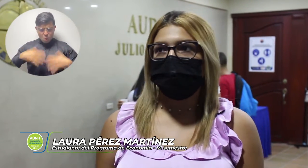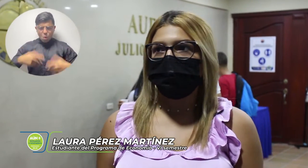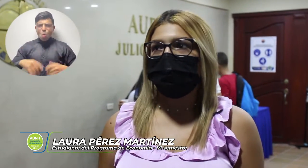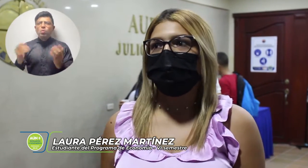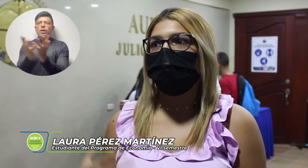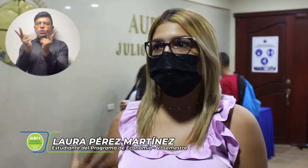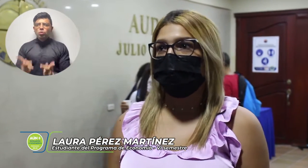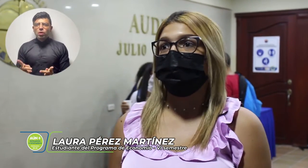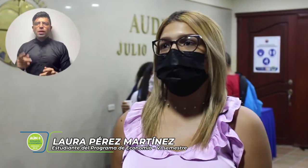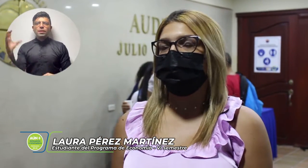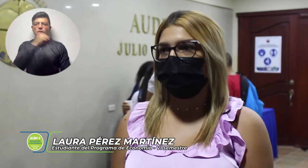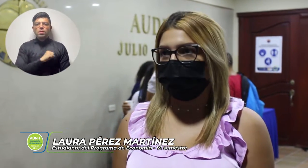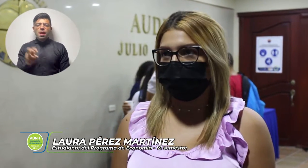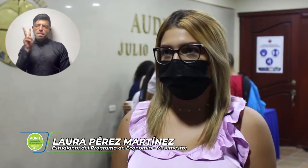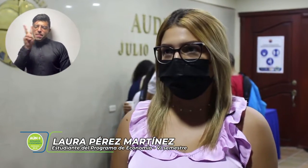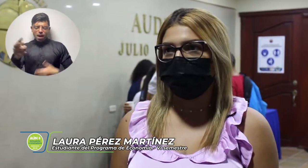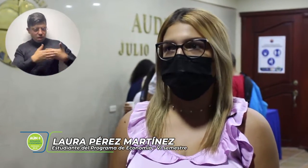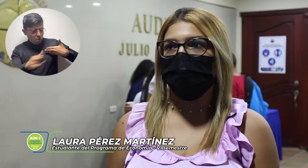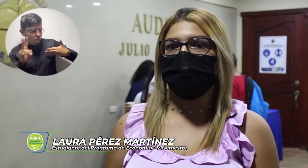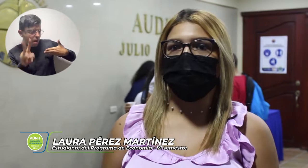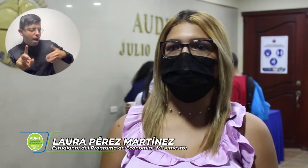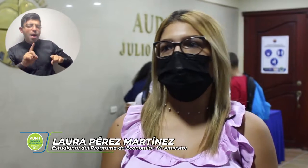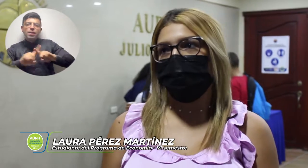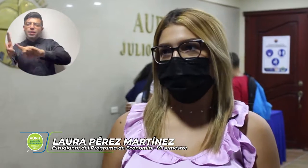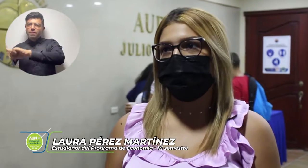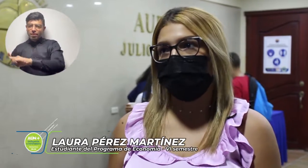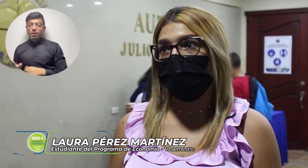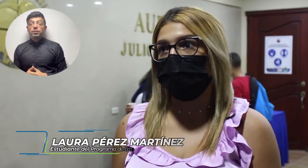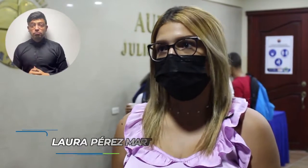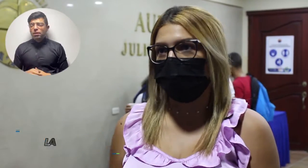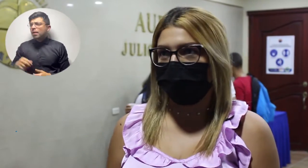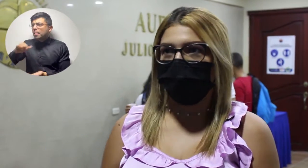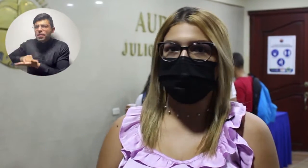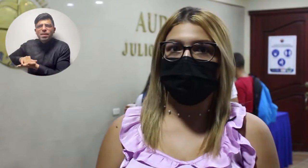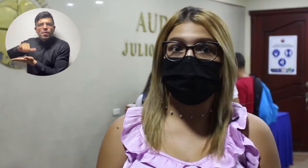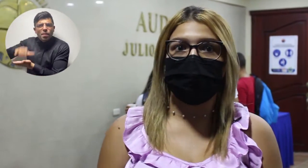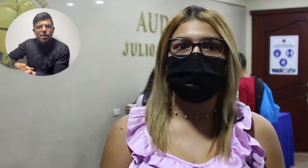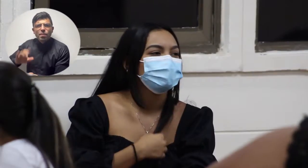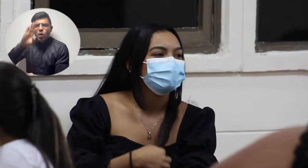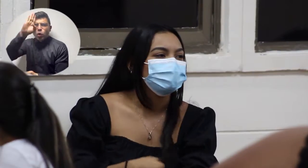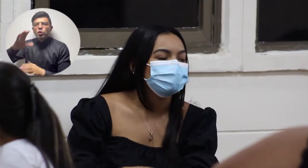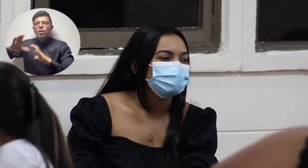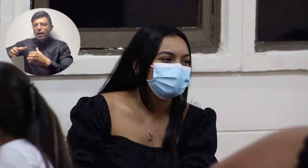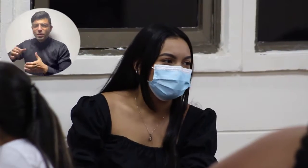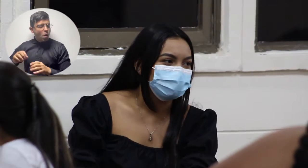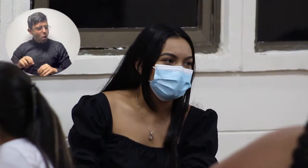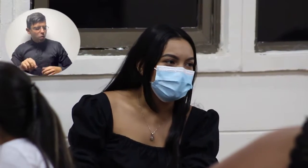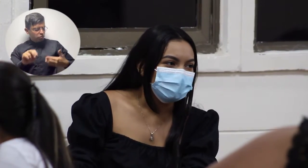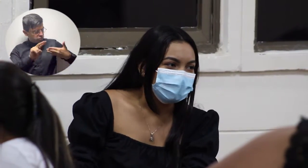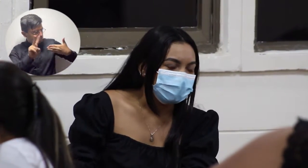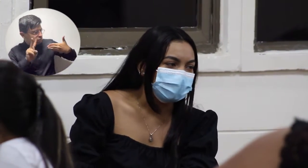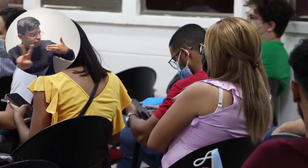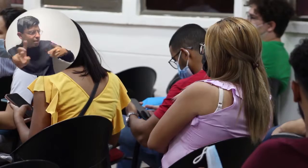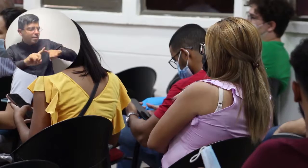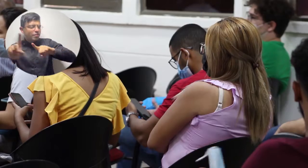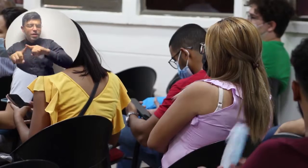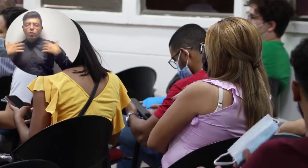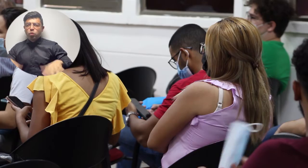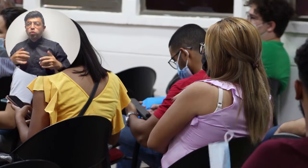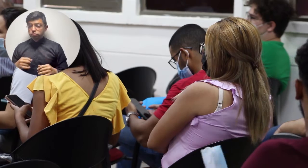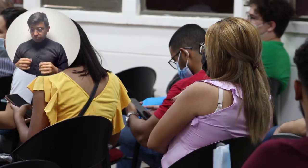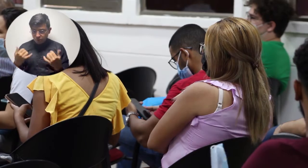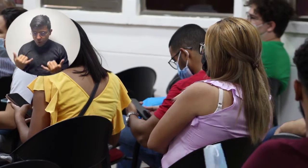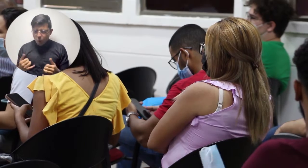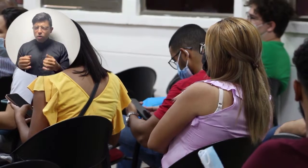y crean unas perspectivas diferentes a las que normalmente estamos acostumbrados en clase. Siento que pues este balance y lo que